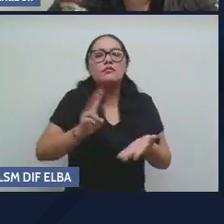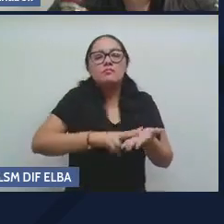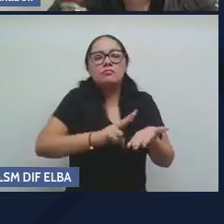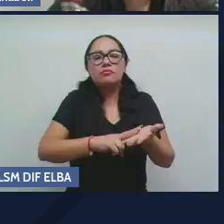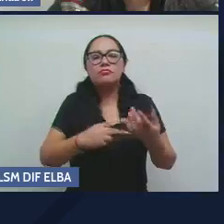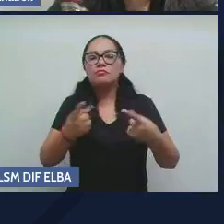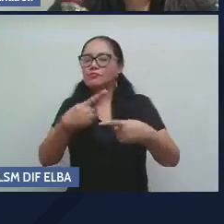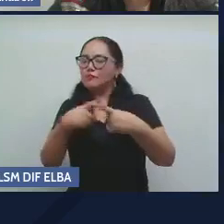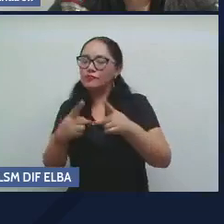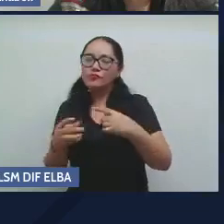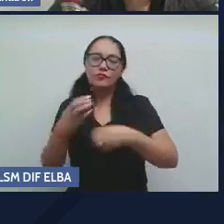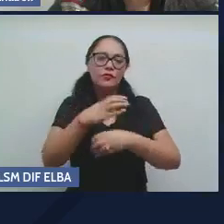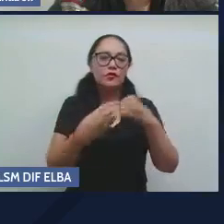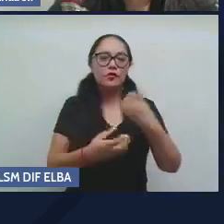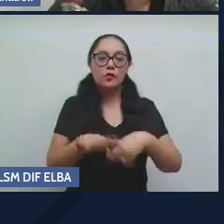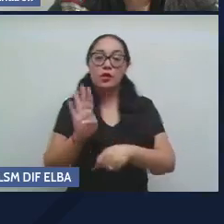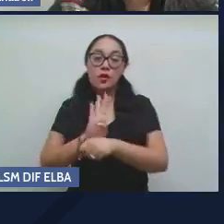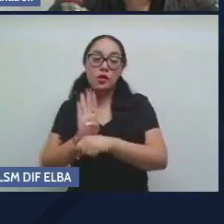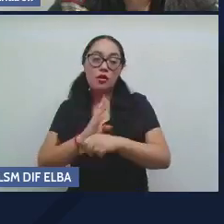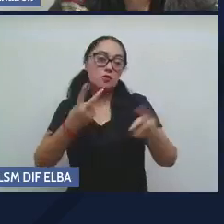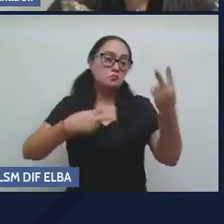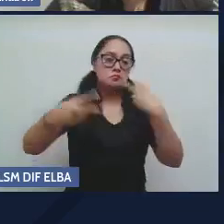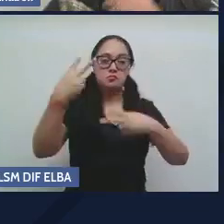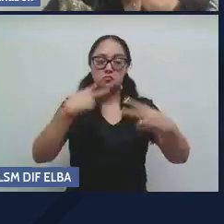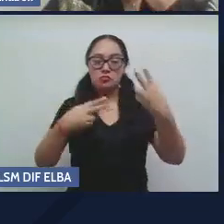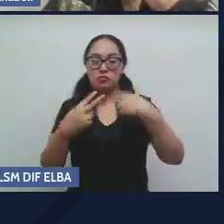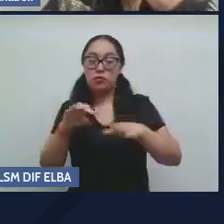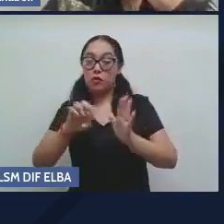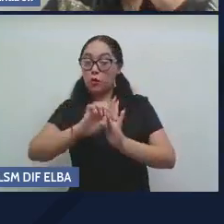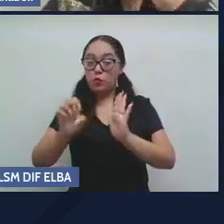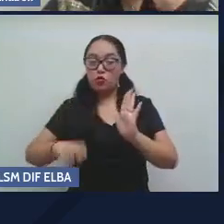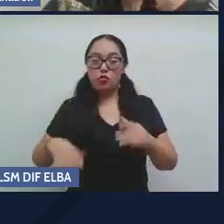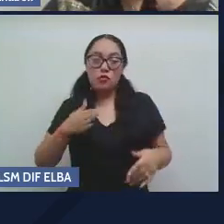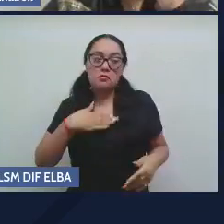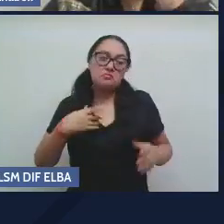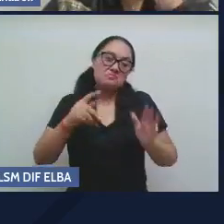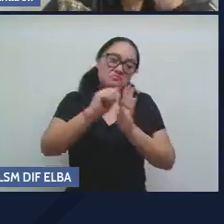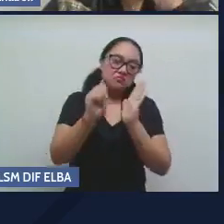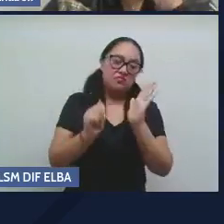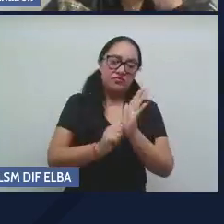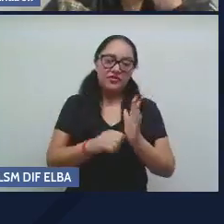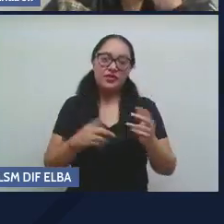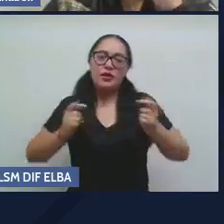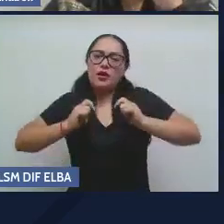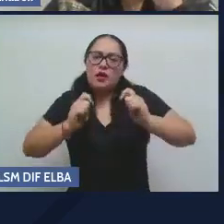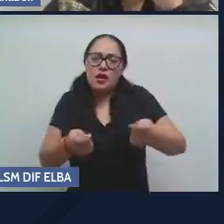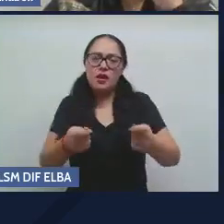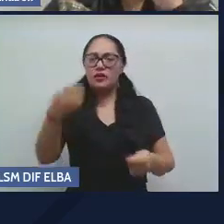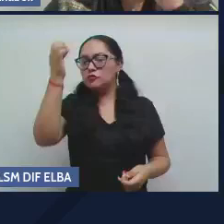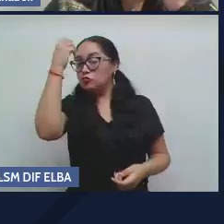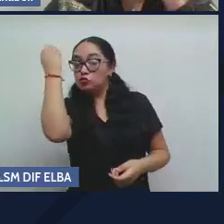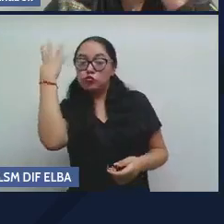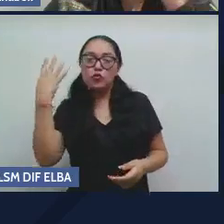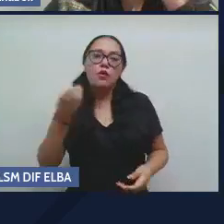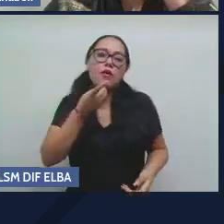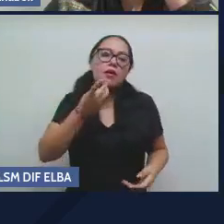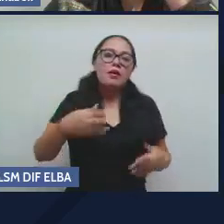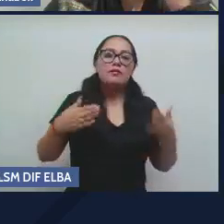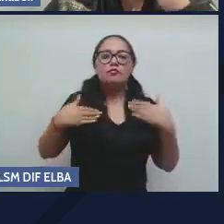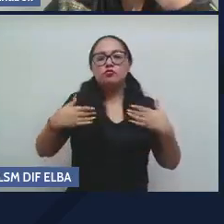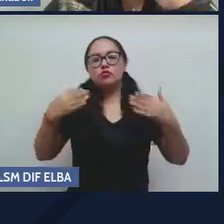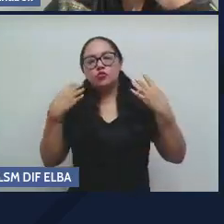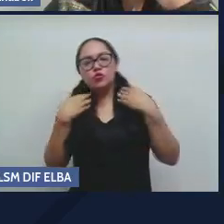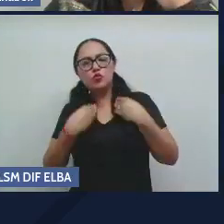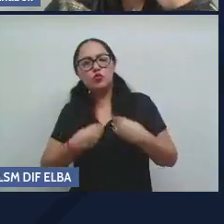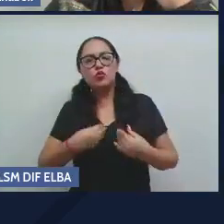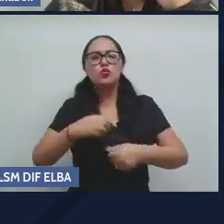Ajá, donde obviamente si yo dejo testamento y omití señalar mis alhajas o mis joyas, pues